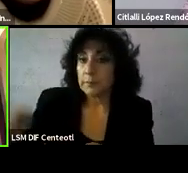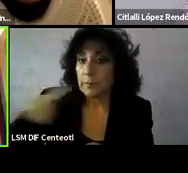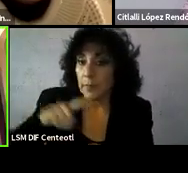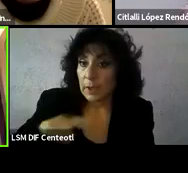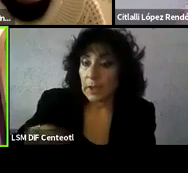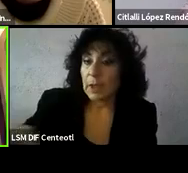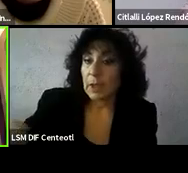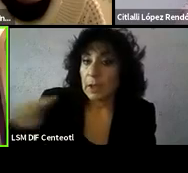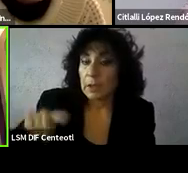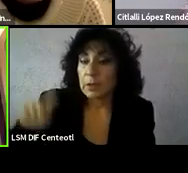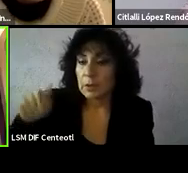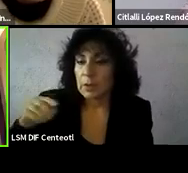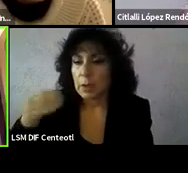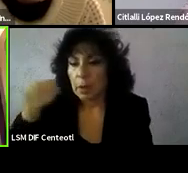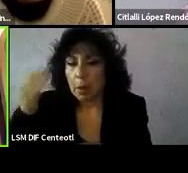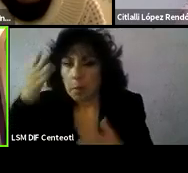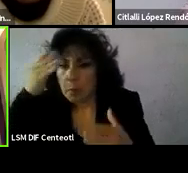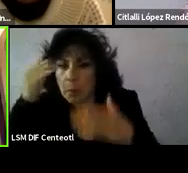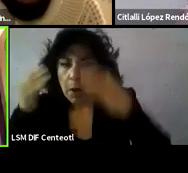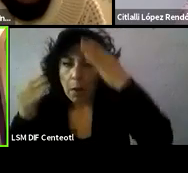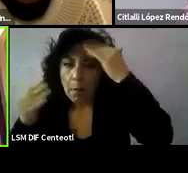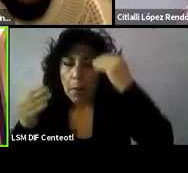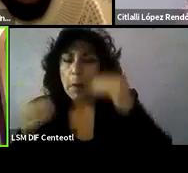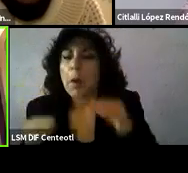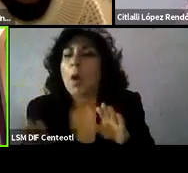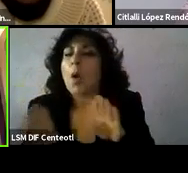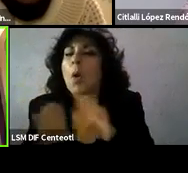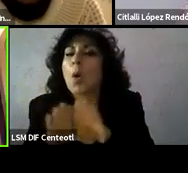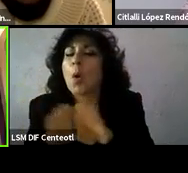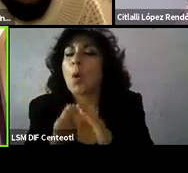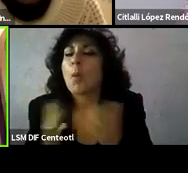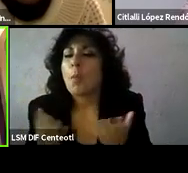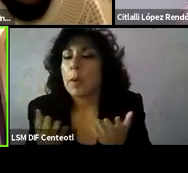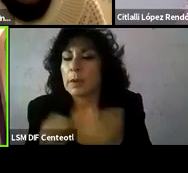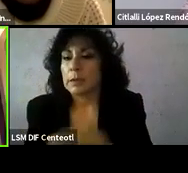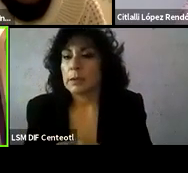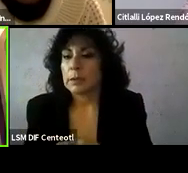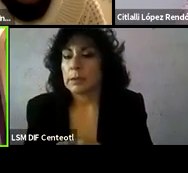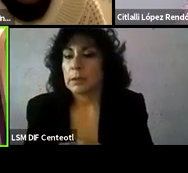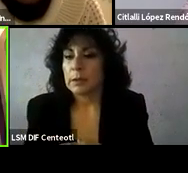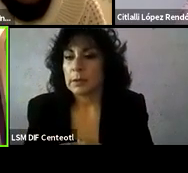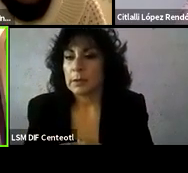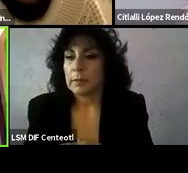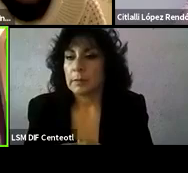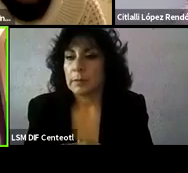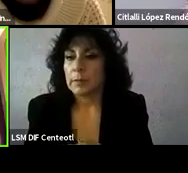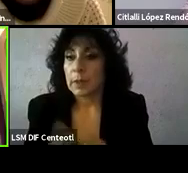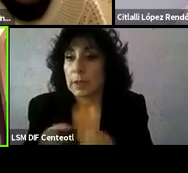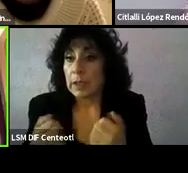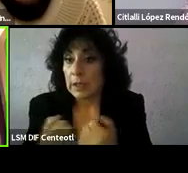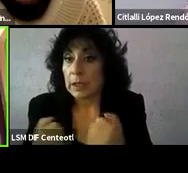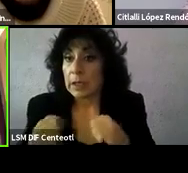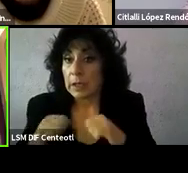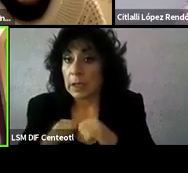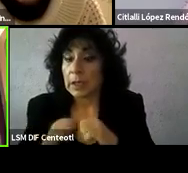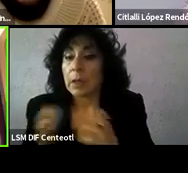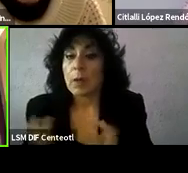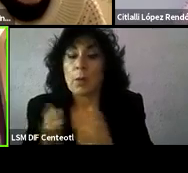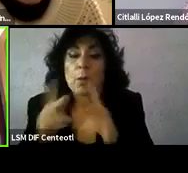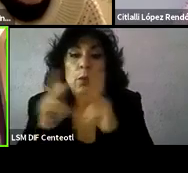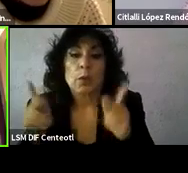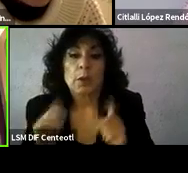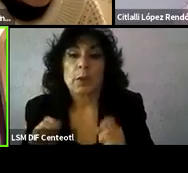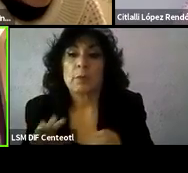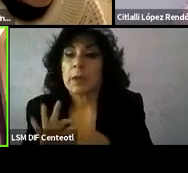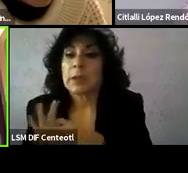muy, muy cercano, digamos, de parte de las autoridades o de parte del comité, del equipo promotor de paz, como también pueden